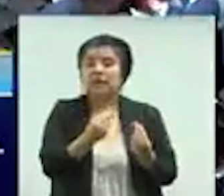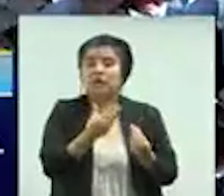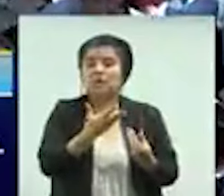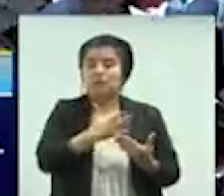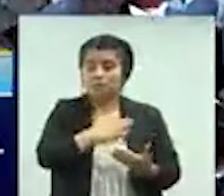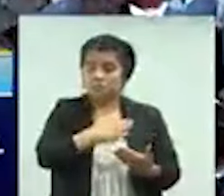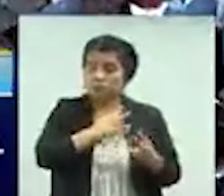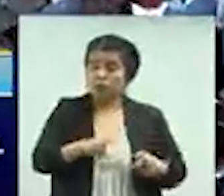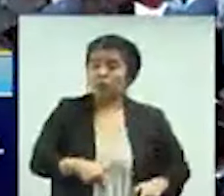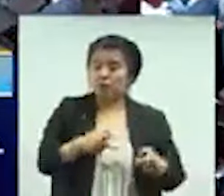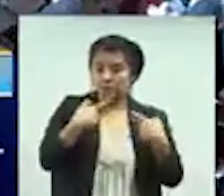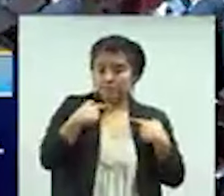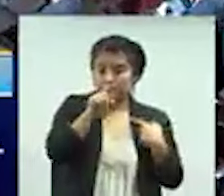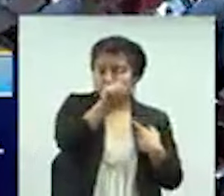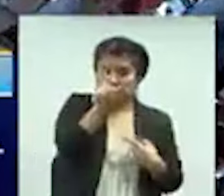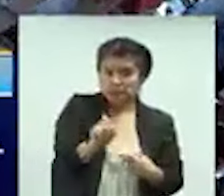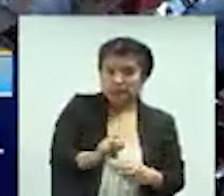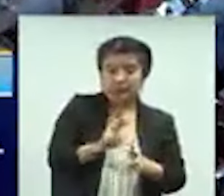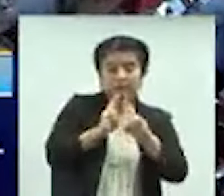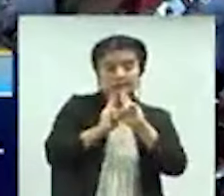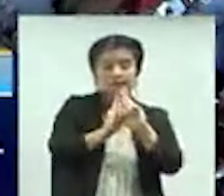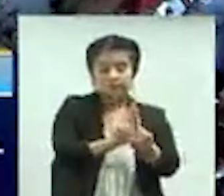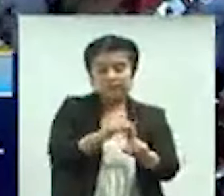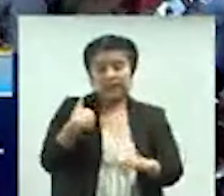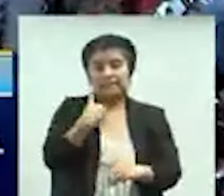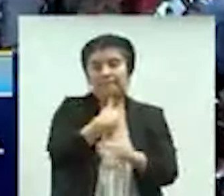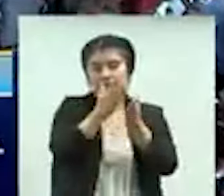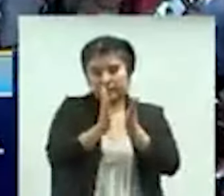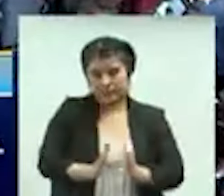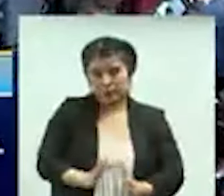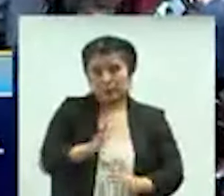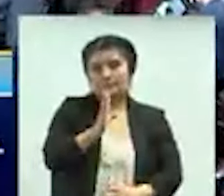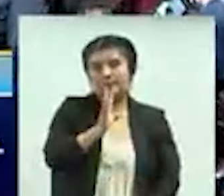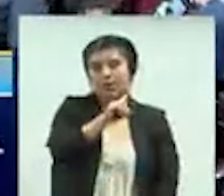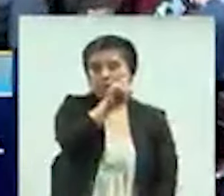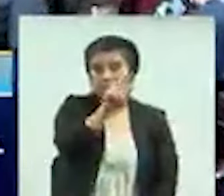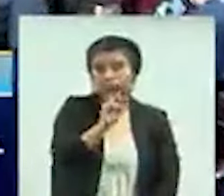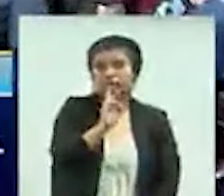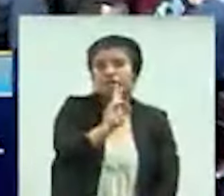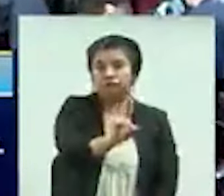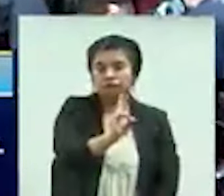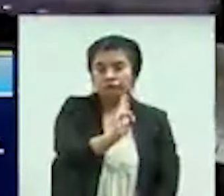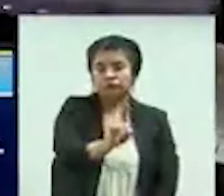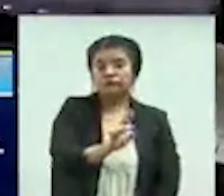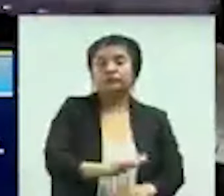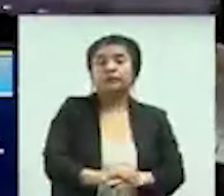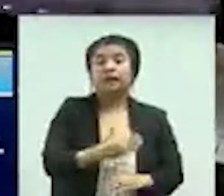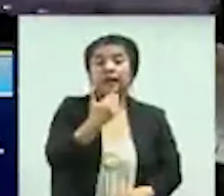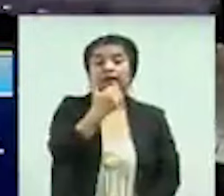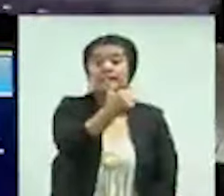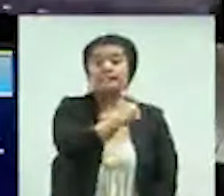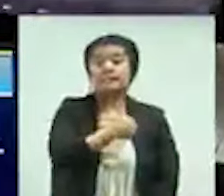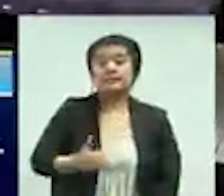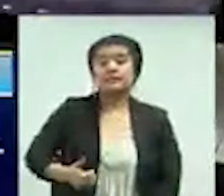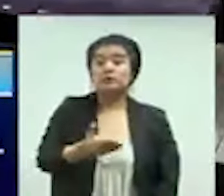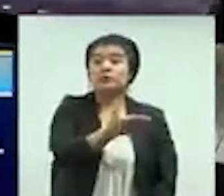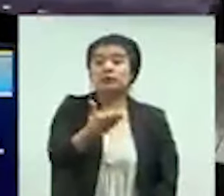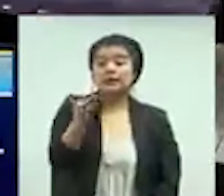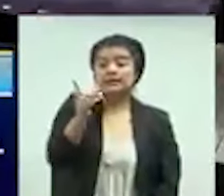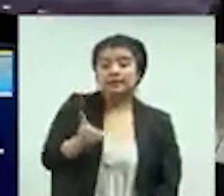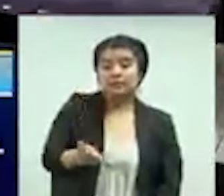Tiene la palabra el señor ministro de Relaciones Exteriores para dar respuesta a la pregunta. Gracias, señor presidente, honorable